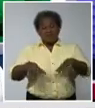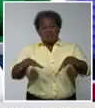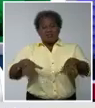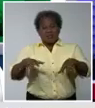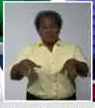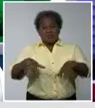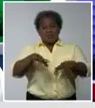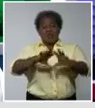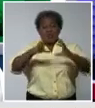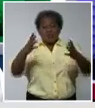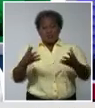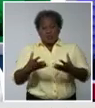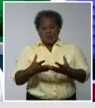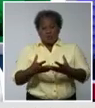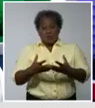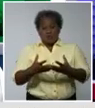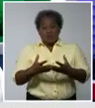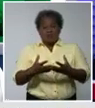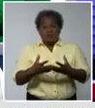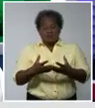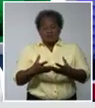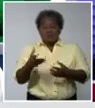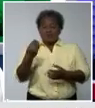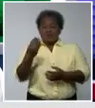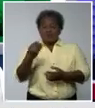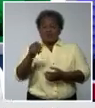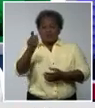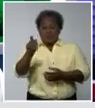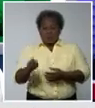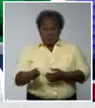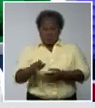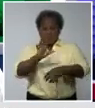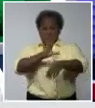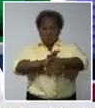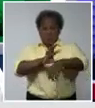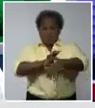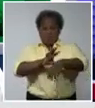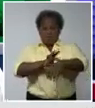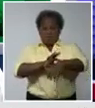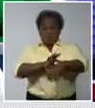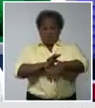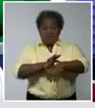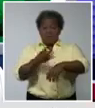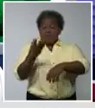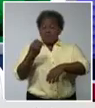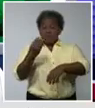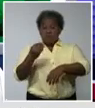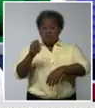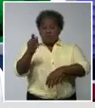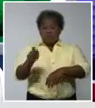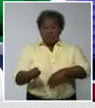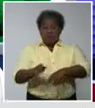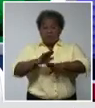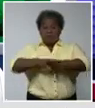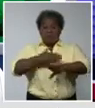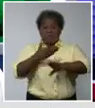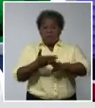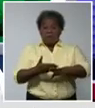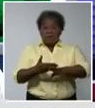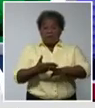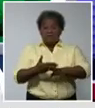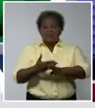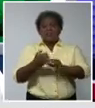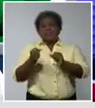causando muchas personas que se enferman, muchas personas que posteriormente quedan con